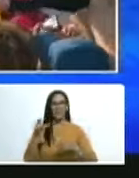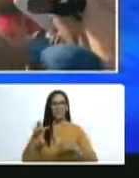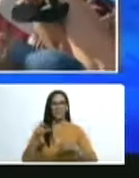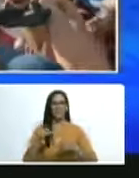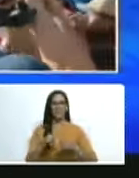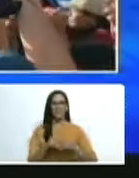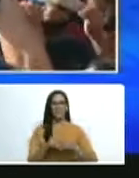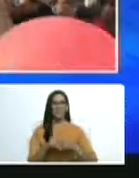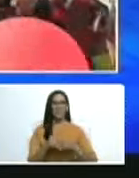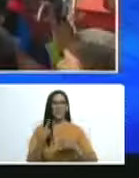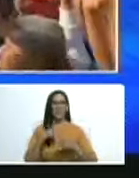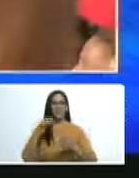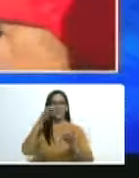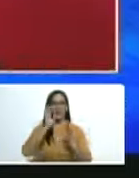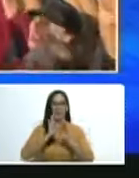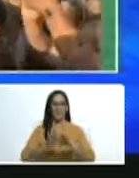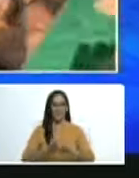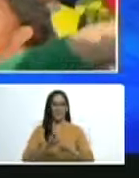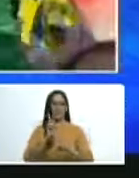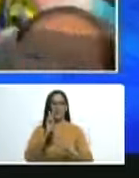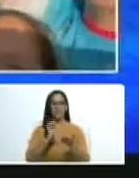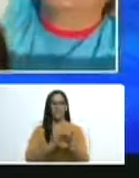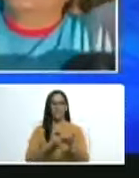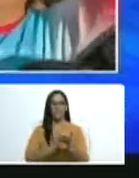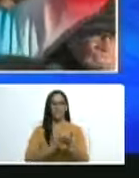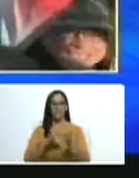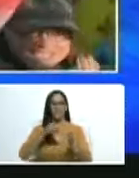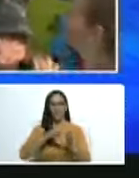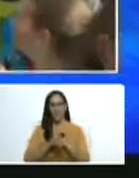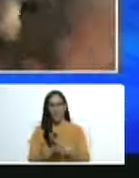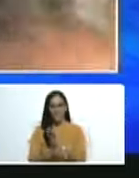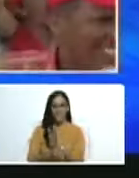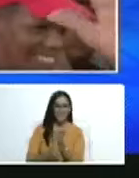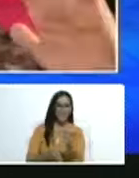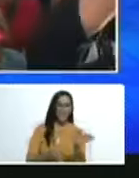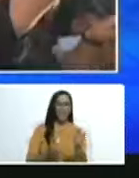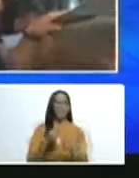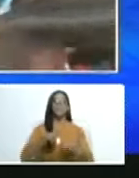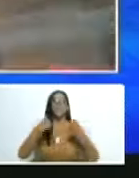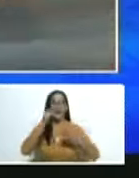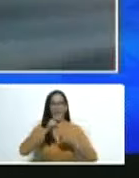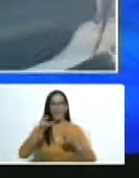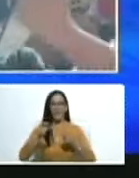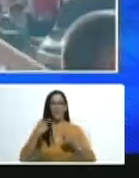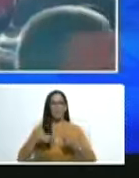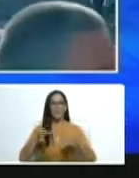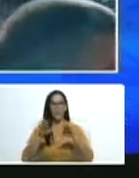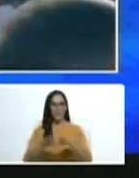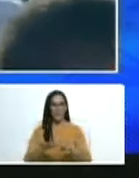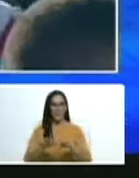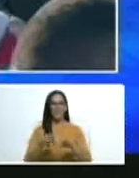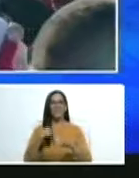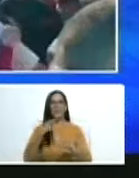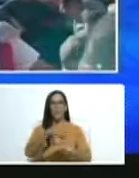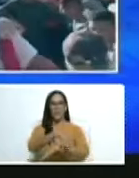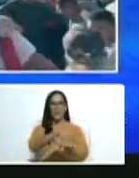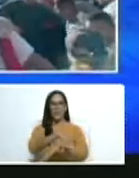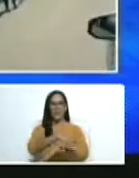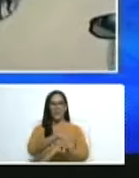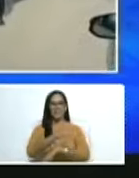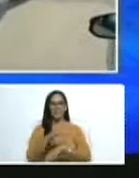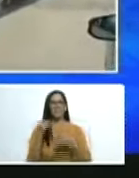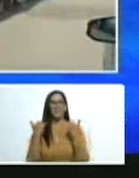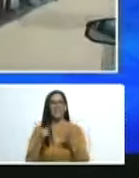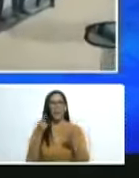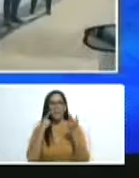Ahí me tuve que parar dos veces, saliendo y después crucé a la izquierda, había más gente. Me tuve que parar y después por las calles, por las avenidas, ya